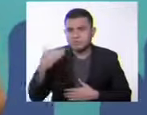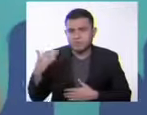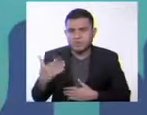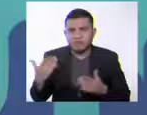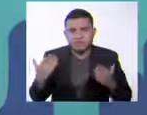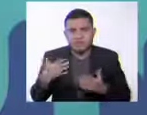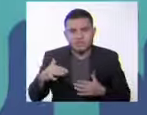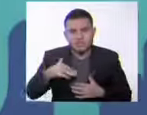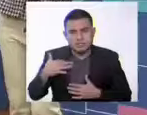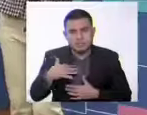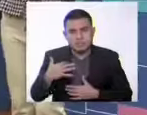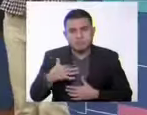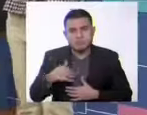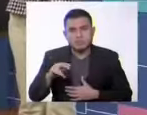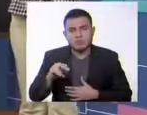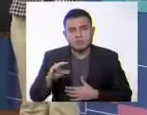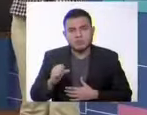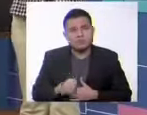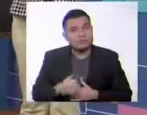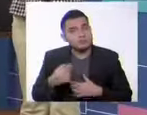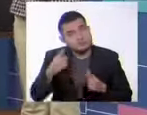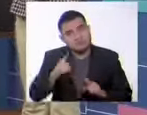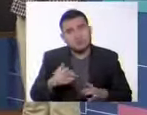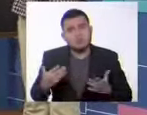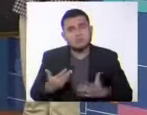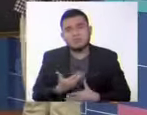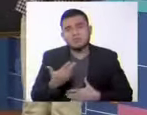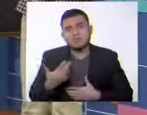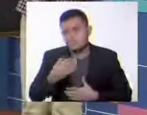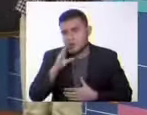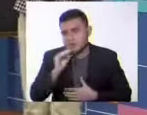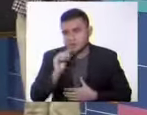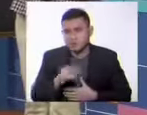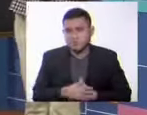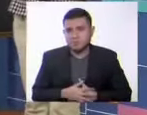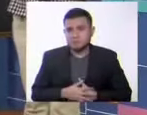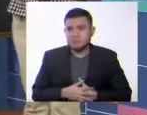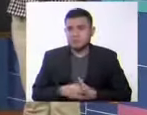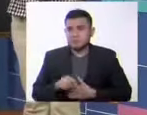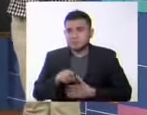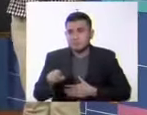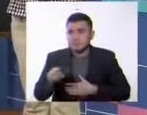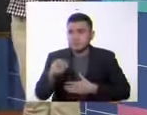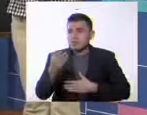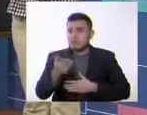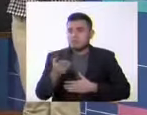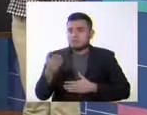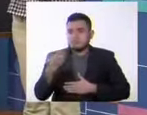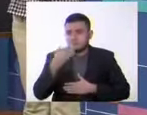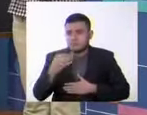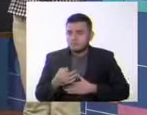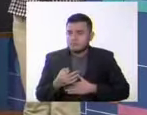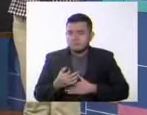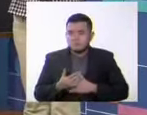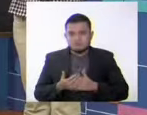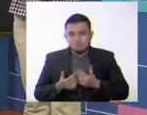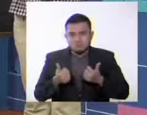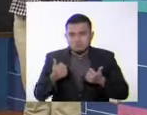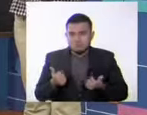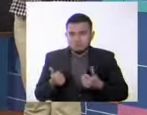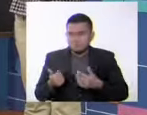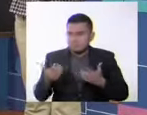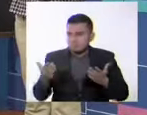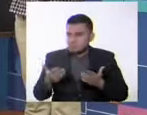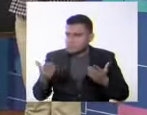ser únicos. Muy bien, entonces cuando estamos hablando de esos elementos, es decir, de los bienes que conforman